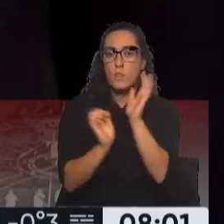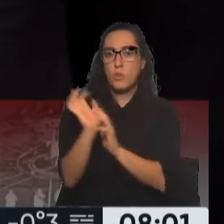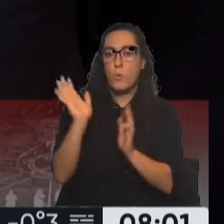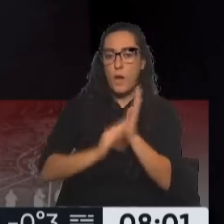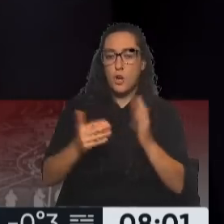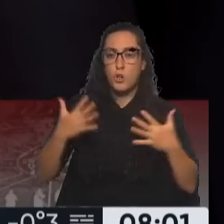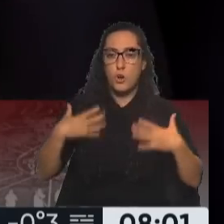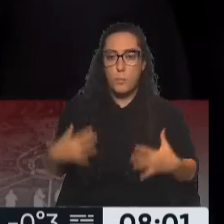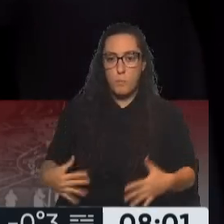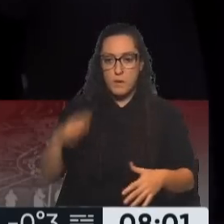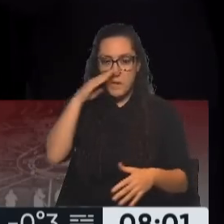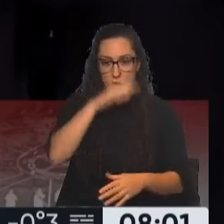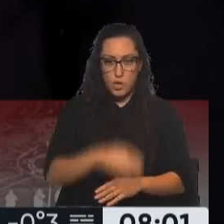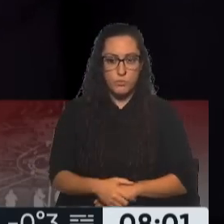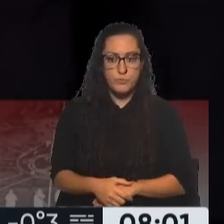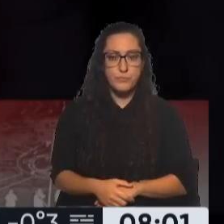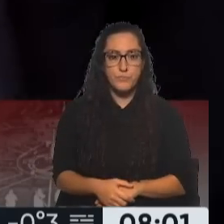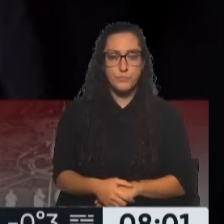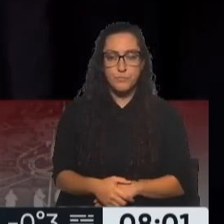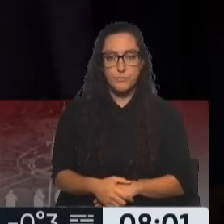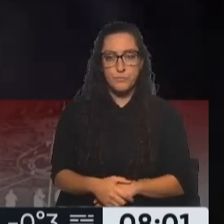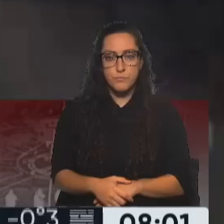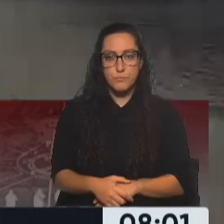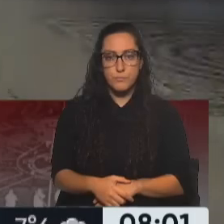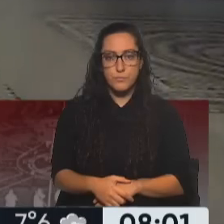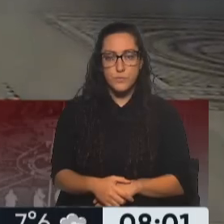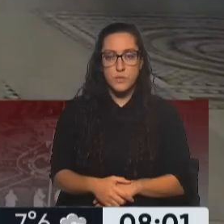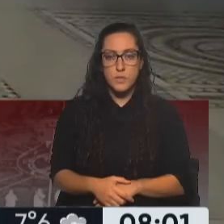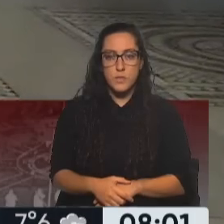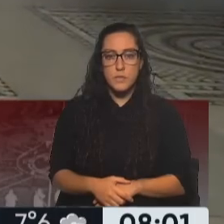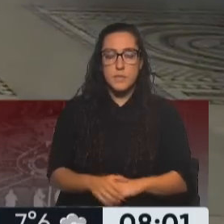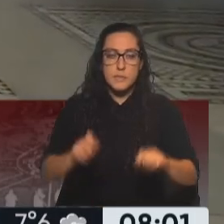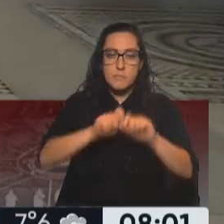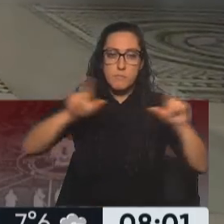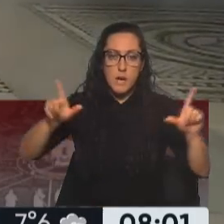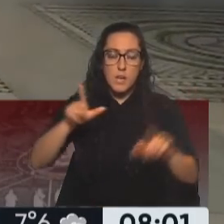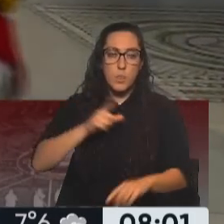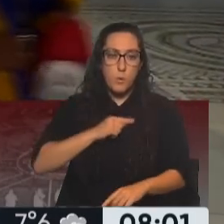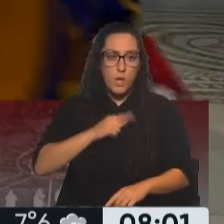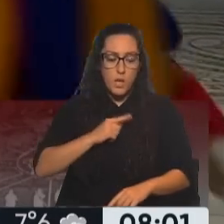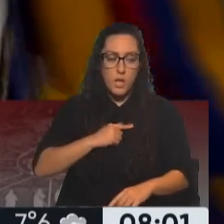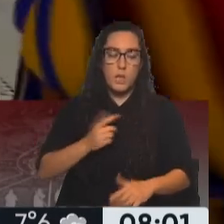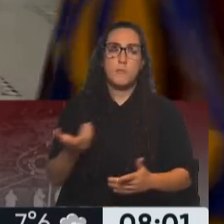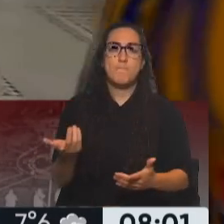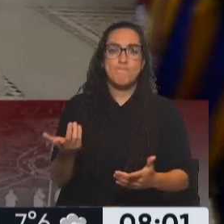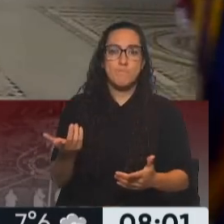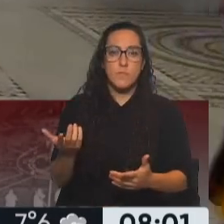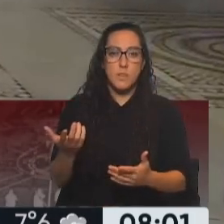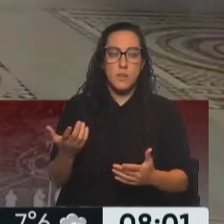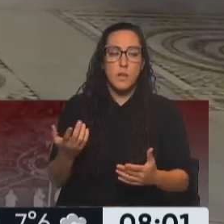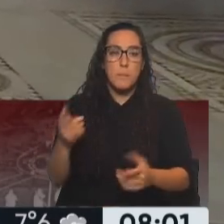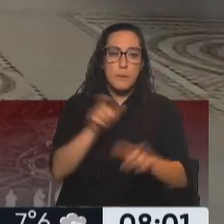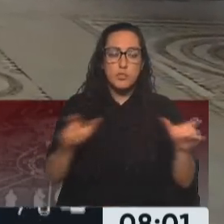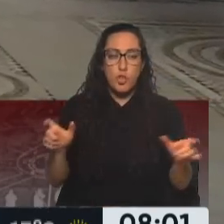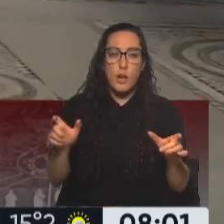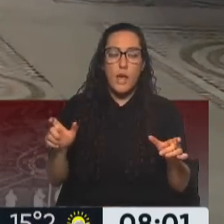negra, y esta imagen de dolor y ese color que los viste a quienes llevan el féretro. La